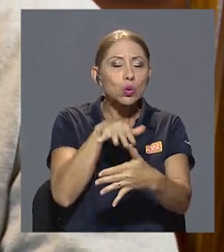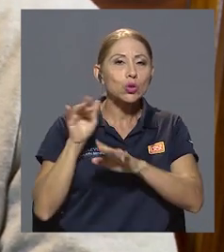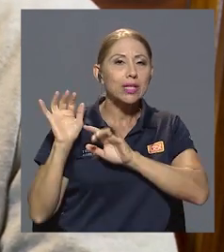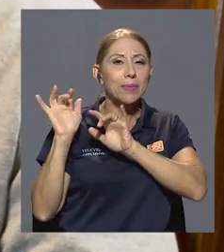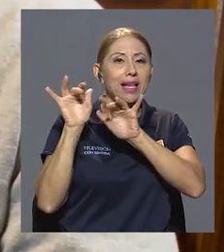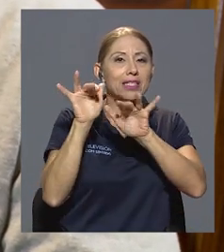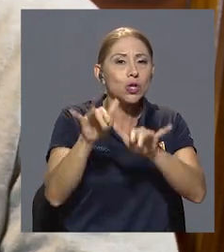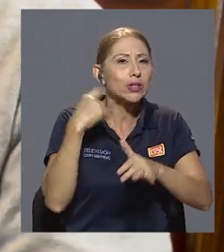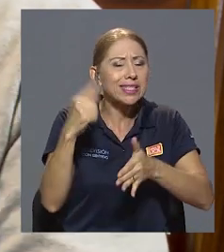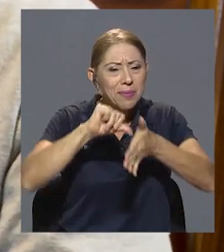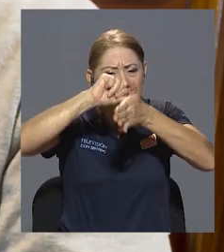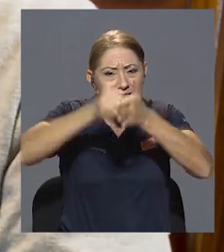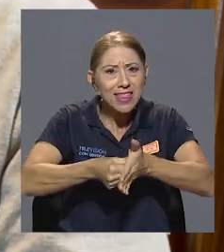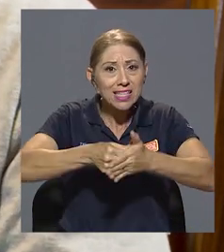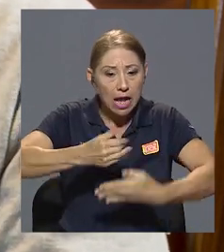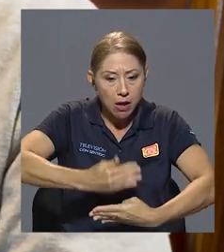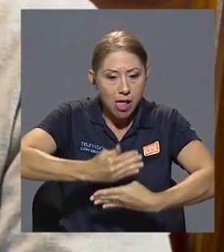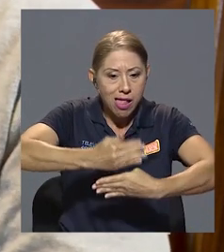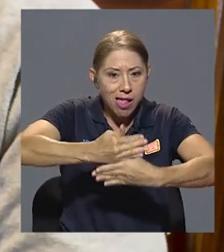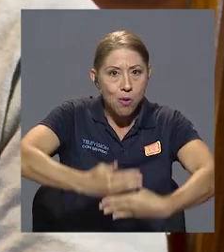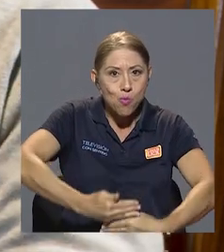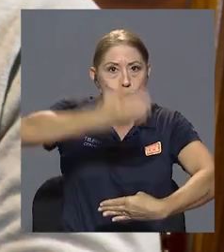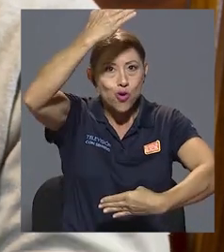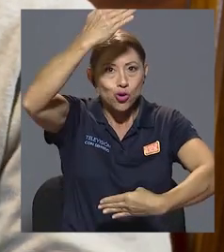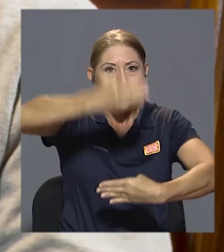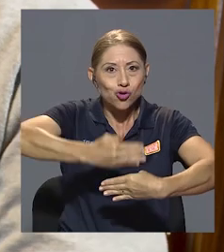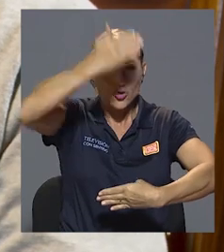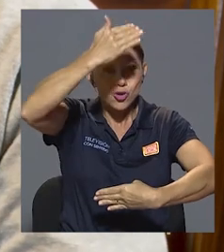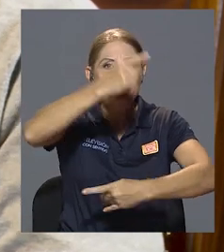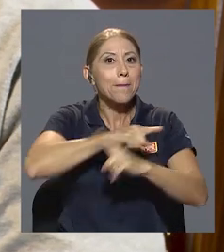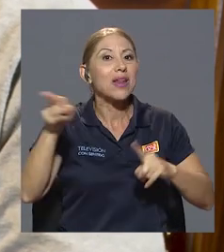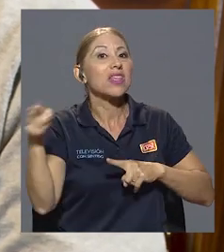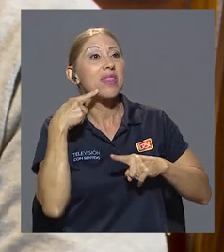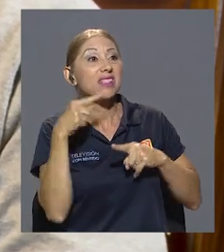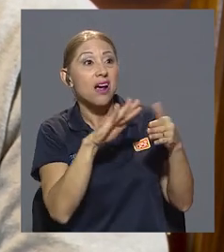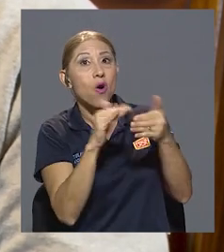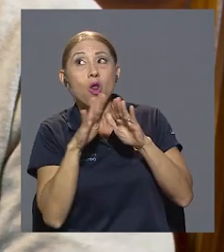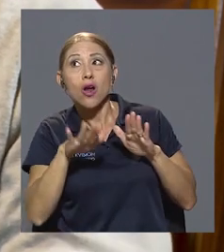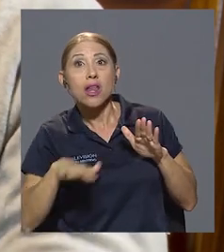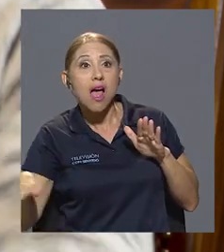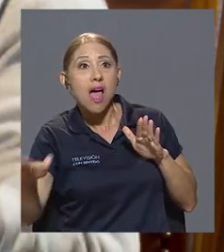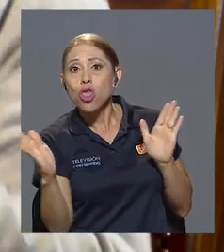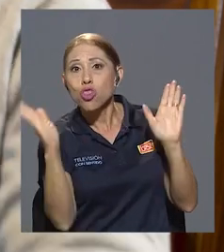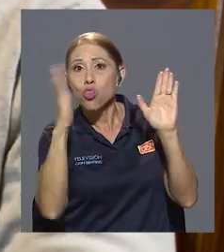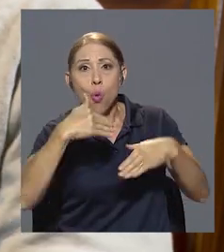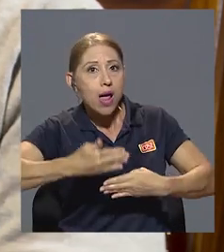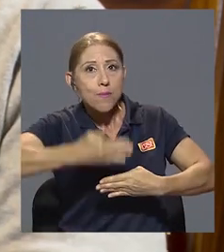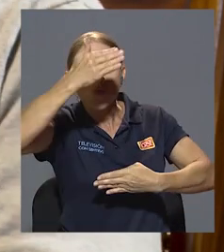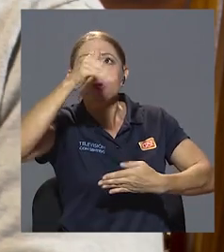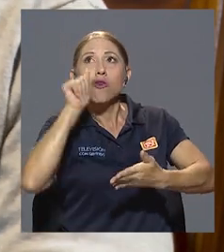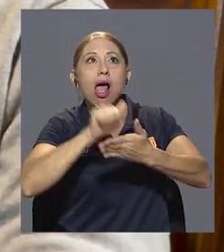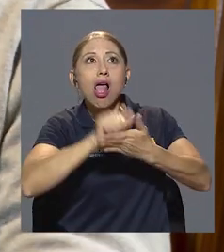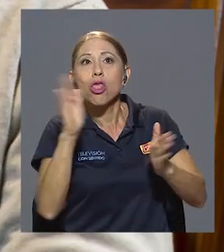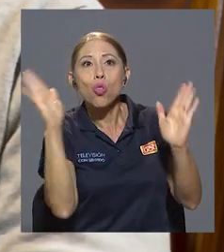que separan los países pero me decía ella al interior de esta colonia y muros no son no están construidos